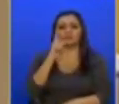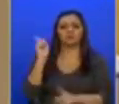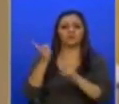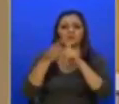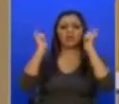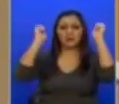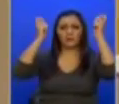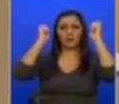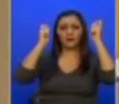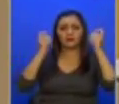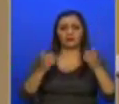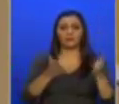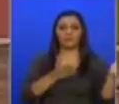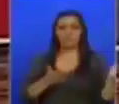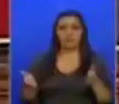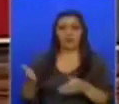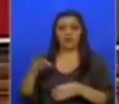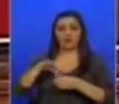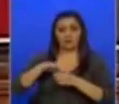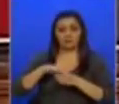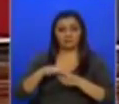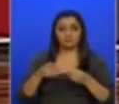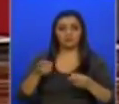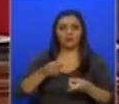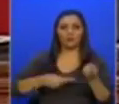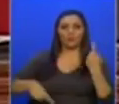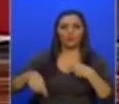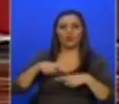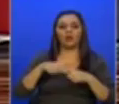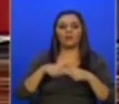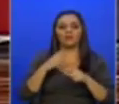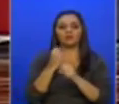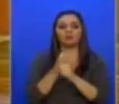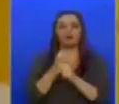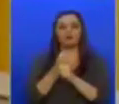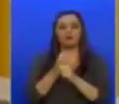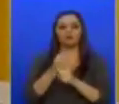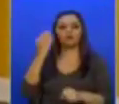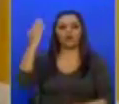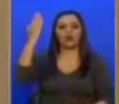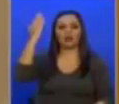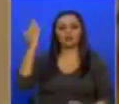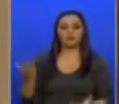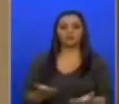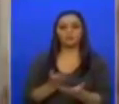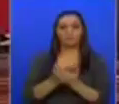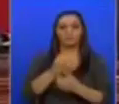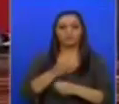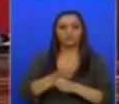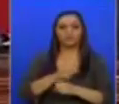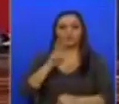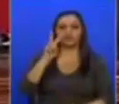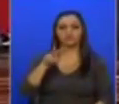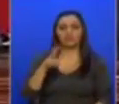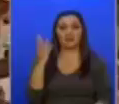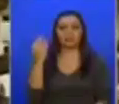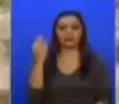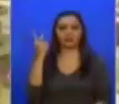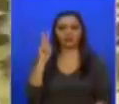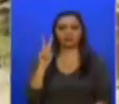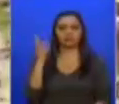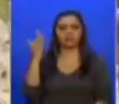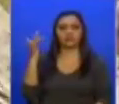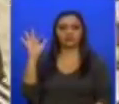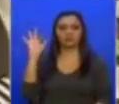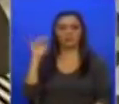en su campaña electoral. Vuelven las obras Johnny Terán alcalde, propuesta de trabajo 2014-2019 y